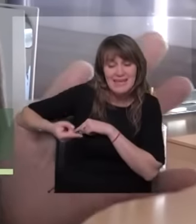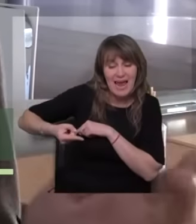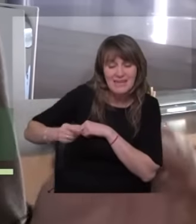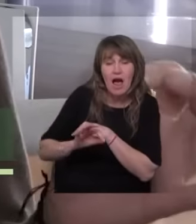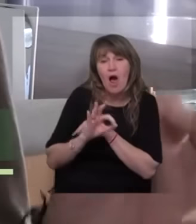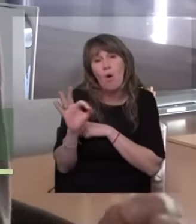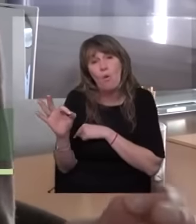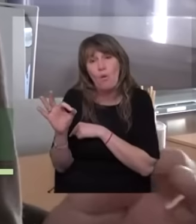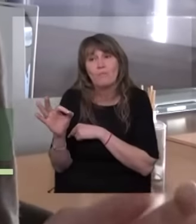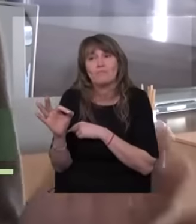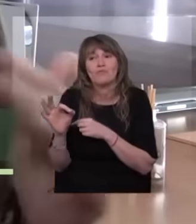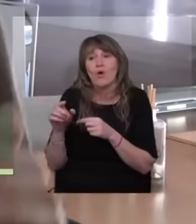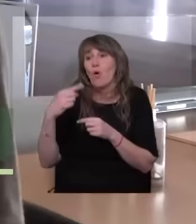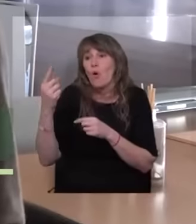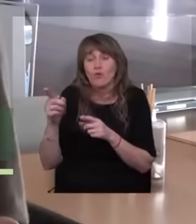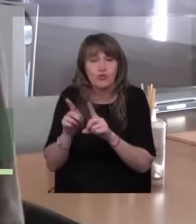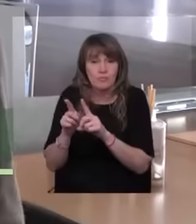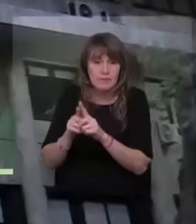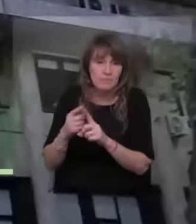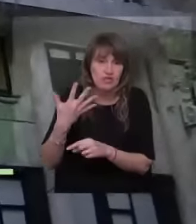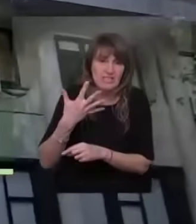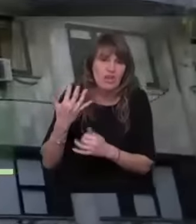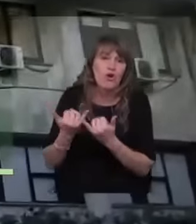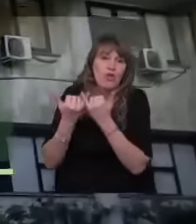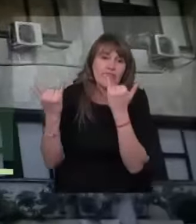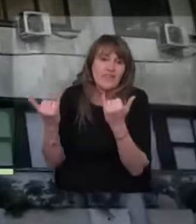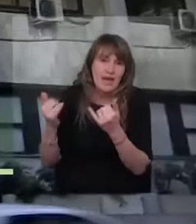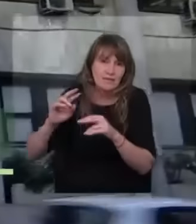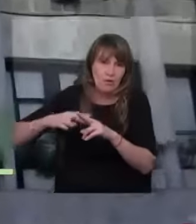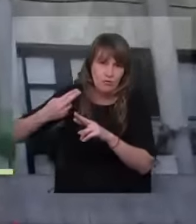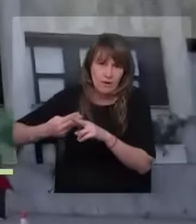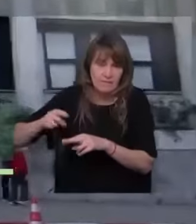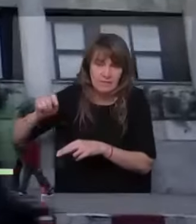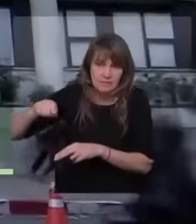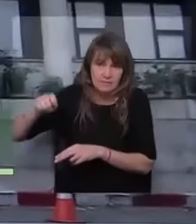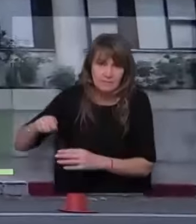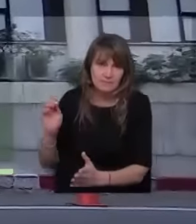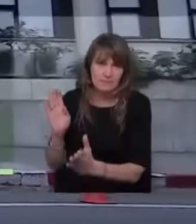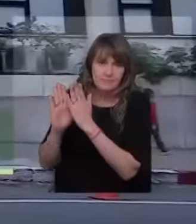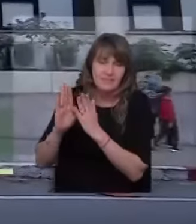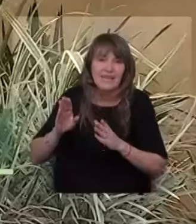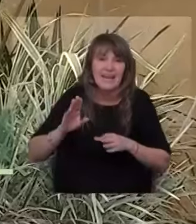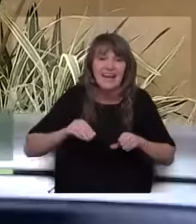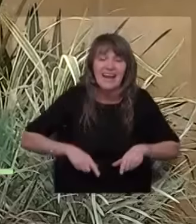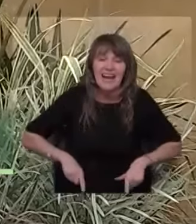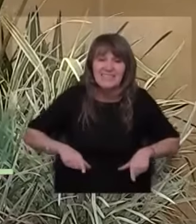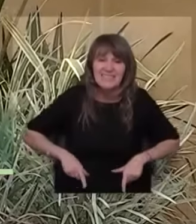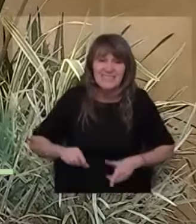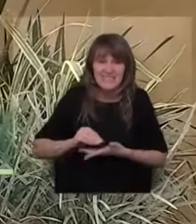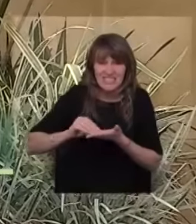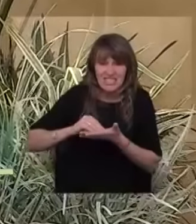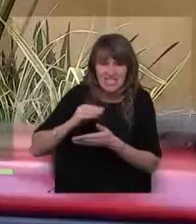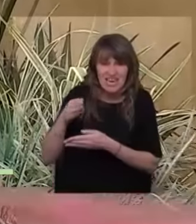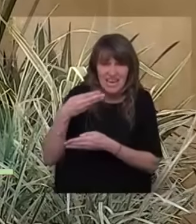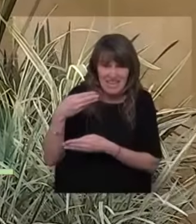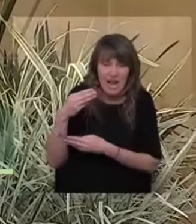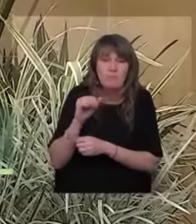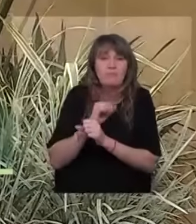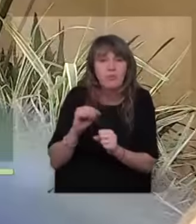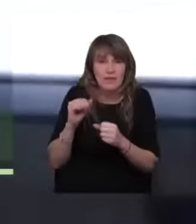una audiencia y idéntica en 5 días hábiles el asunto no está resuelto y la cancillería todavía tiene terreno para ayudar tiene la